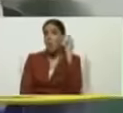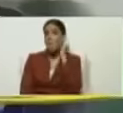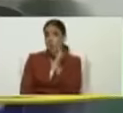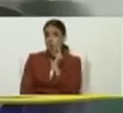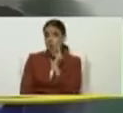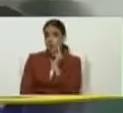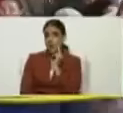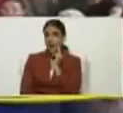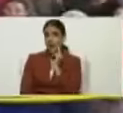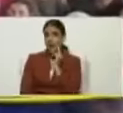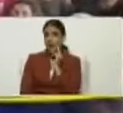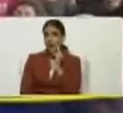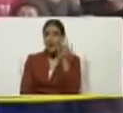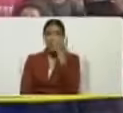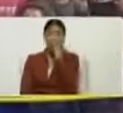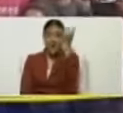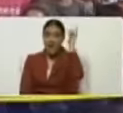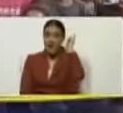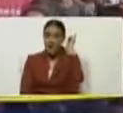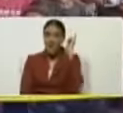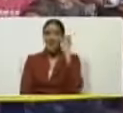Bolívar, en Yaracuy,